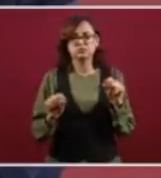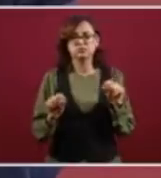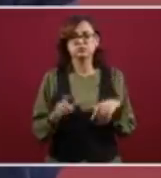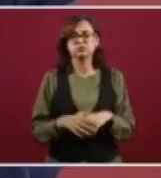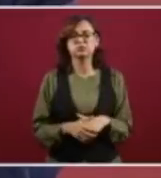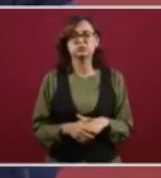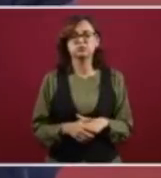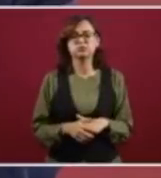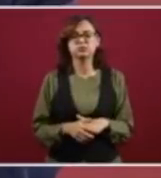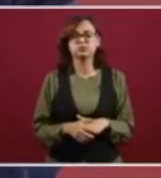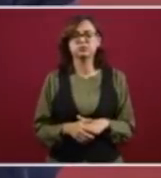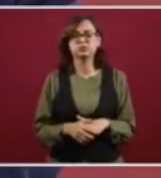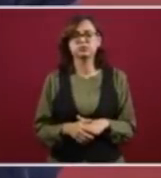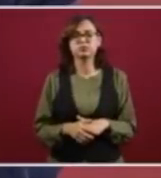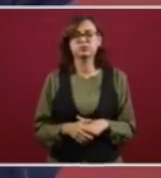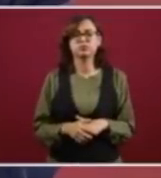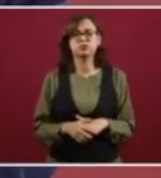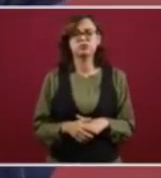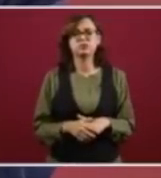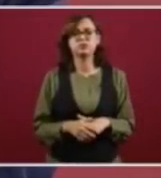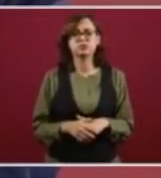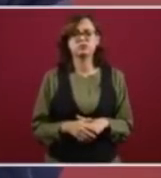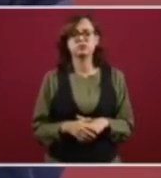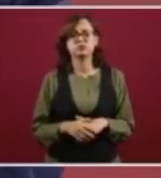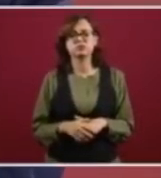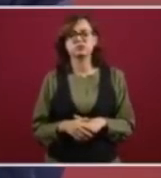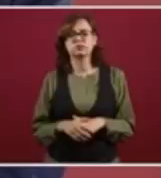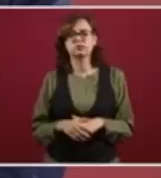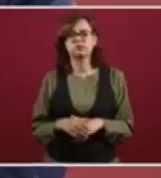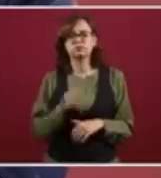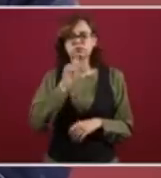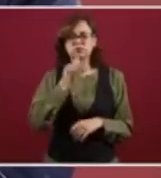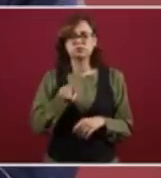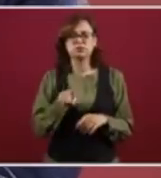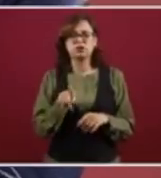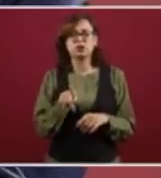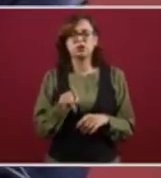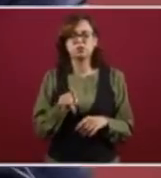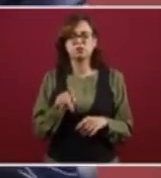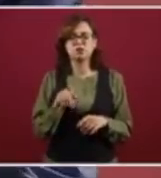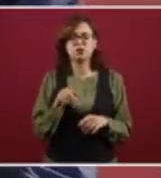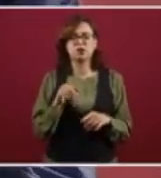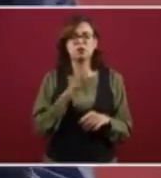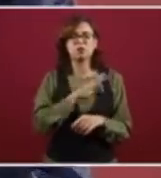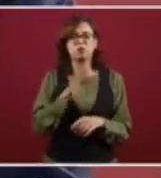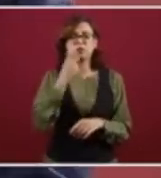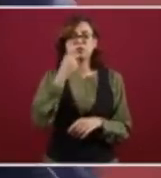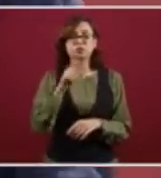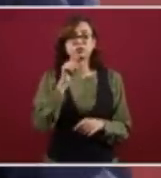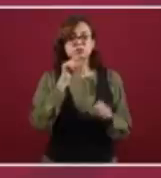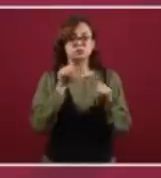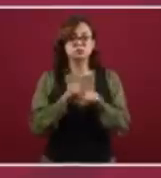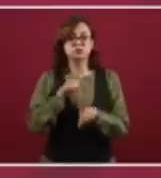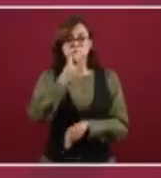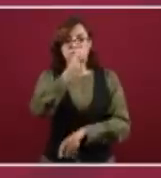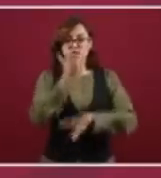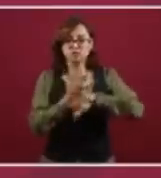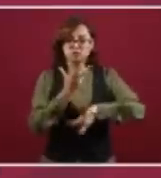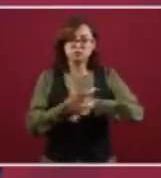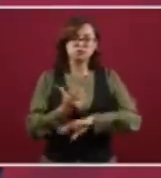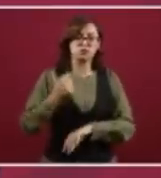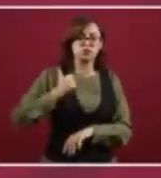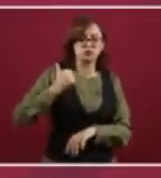Les puedo también asegurar de que se va a aprobar en el Congreso de Estados Unidos y en el Congreso de